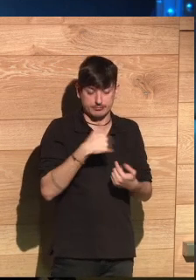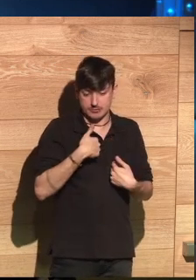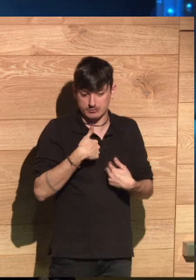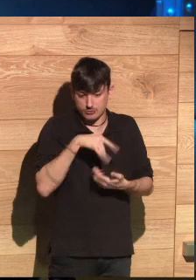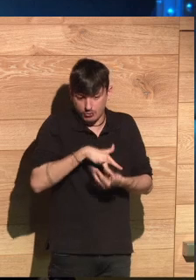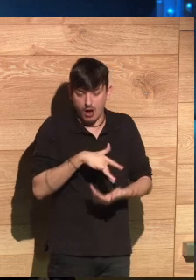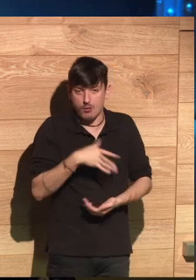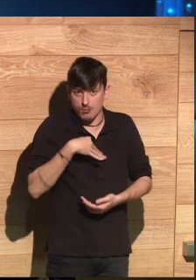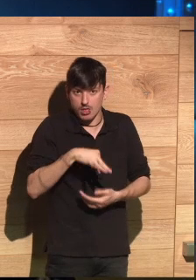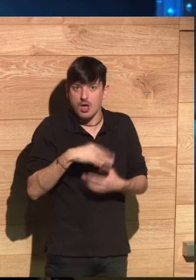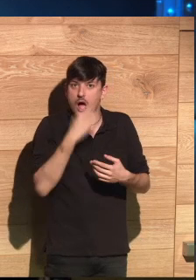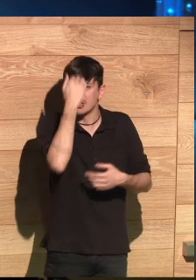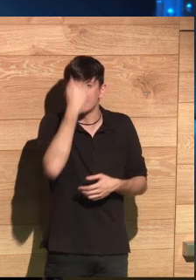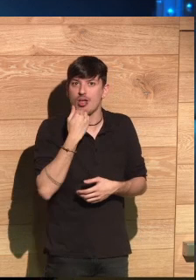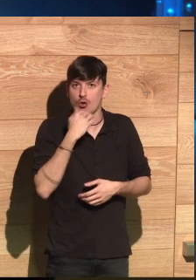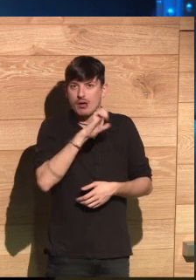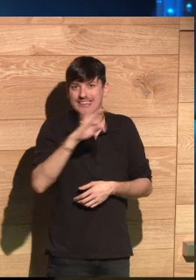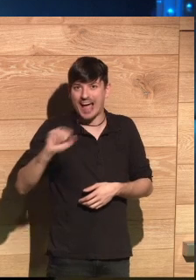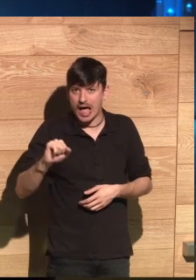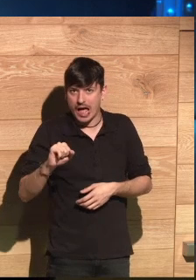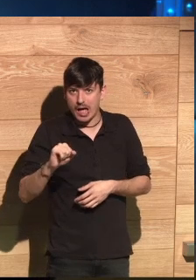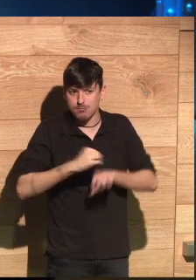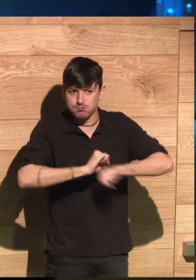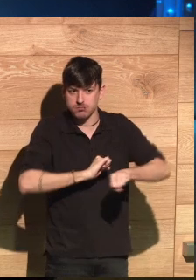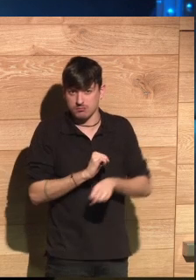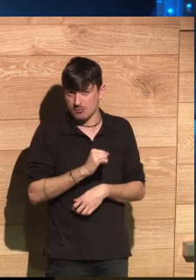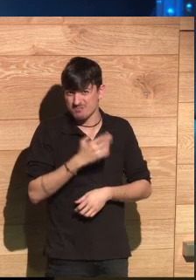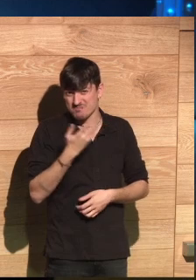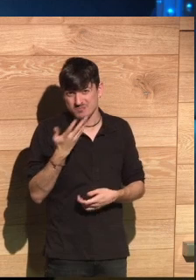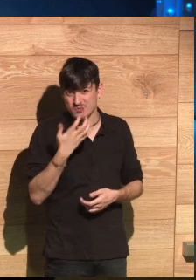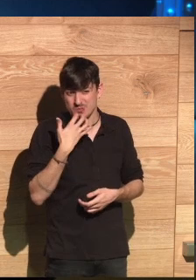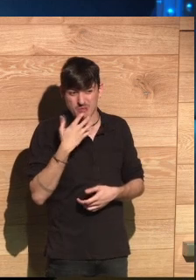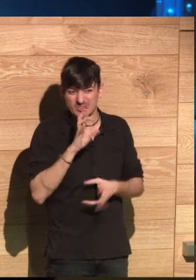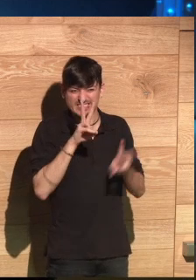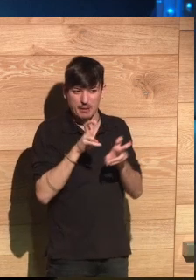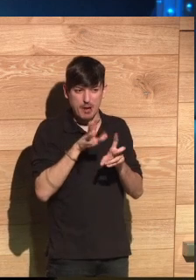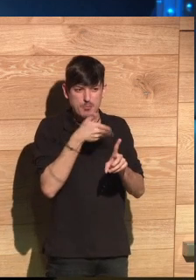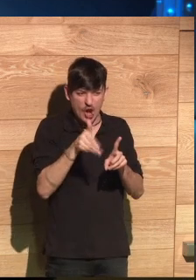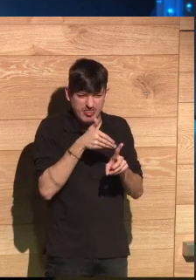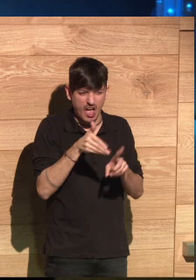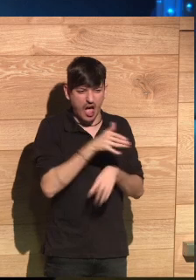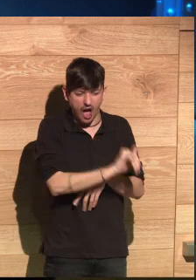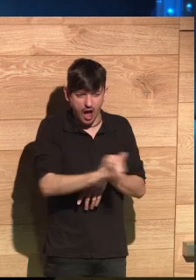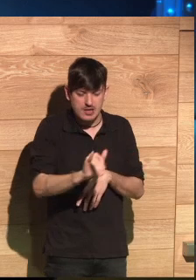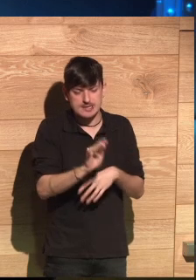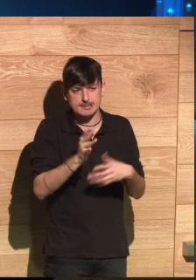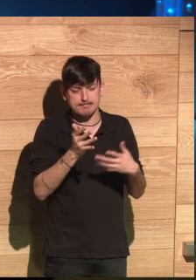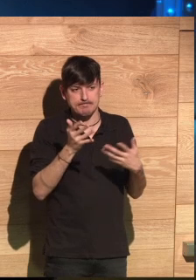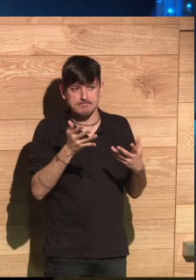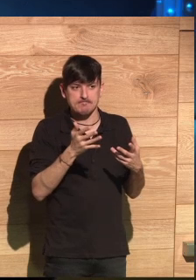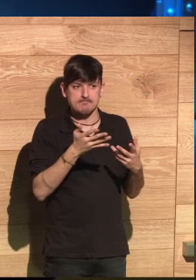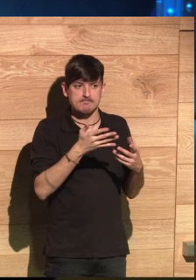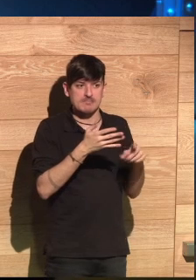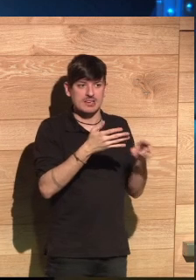pasado, puede haber coincidido con un atentado de ETA, ¿no? Pero no es la presencia permanente de la violencia. O sea, podría decirse que esa tesis del